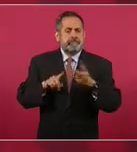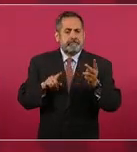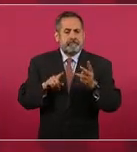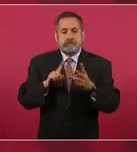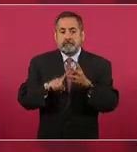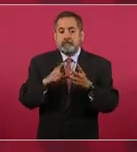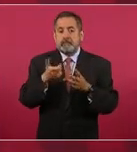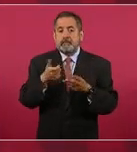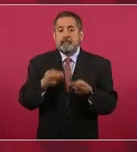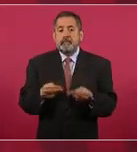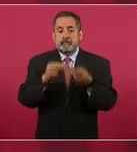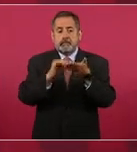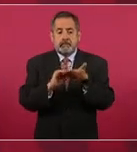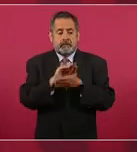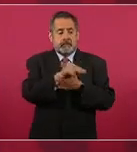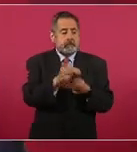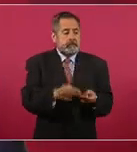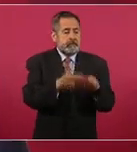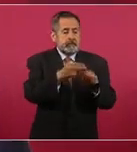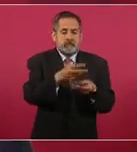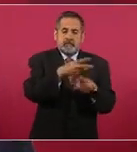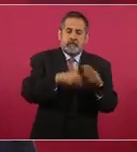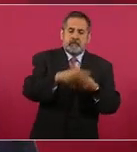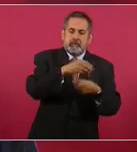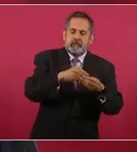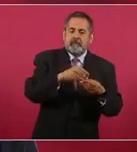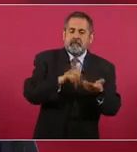la inversión para